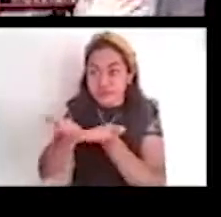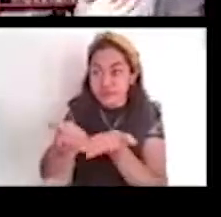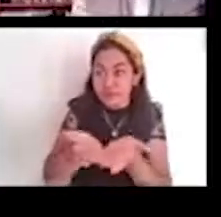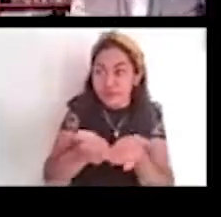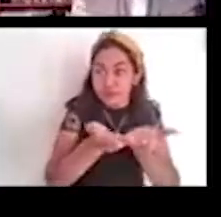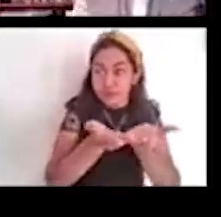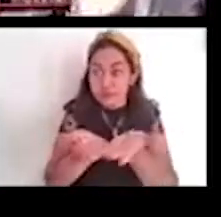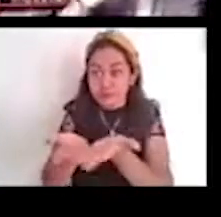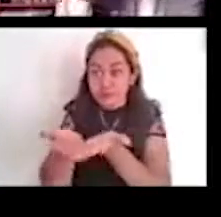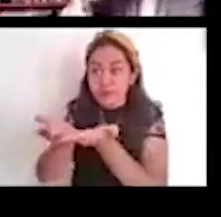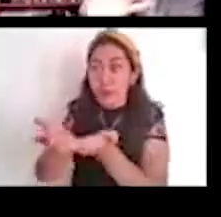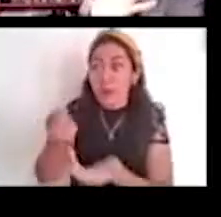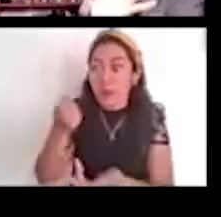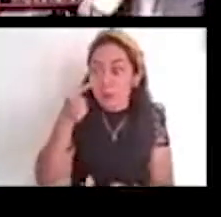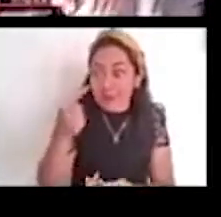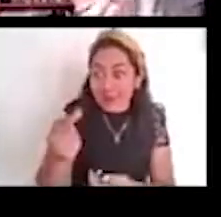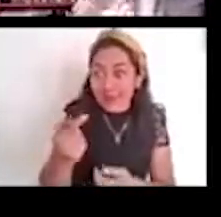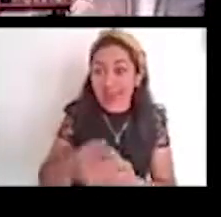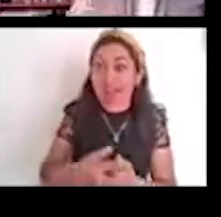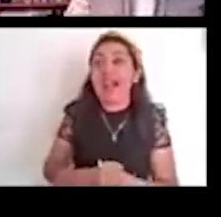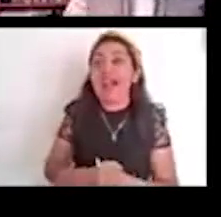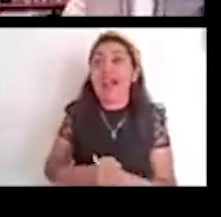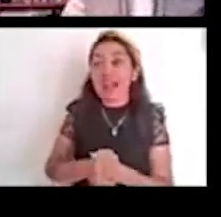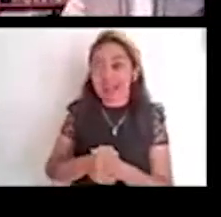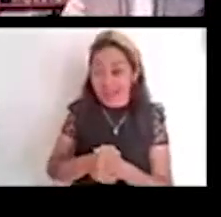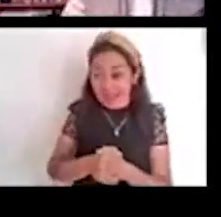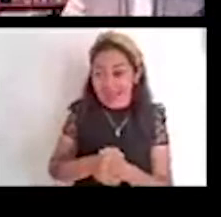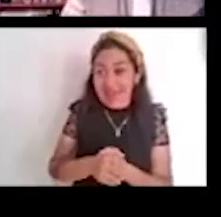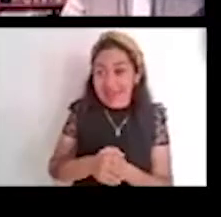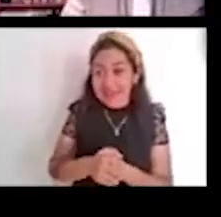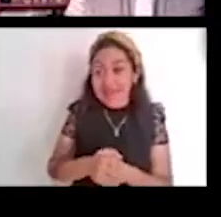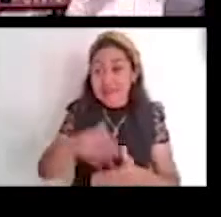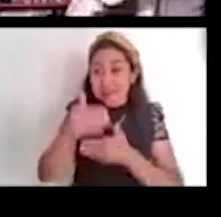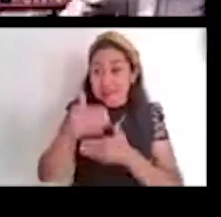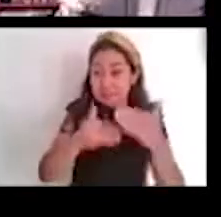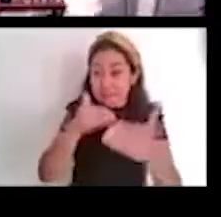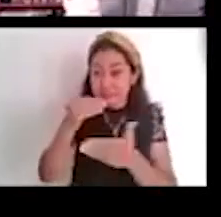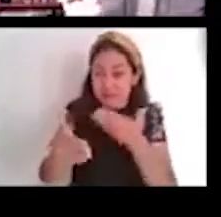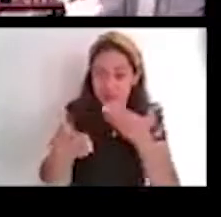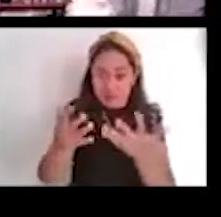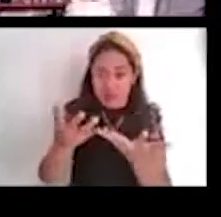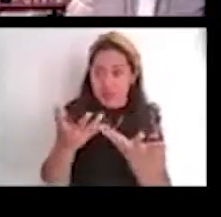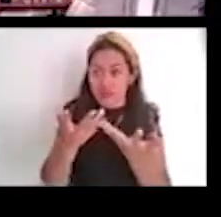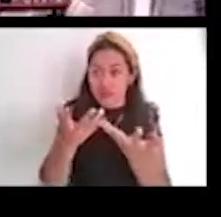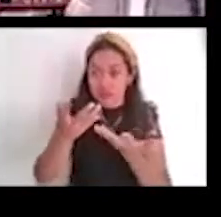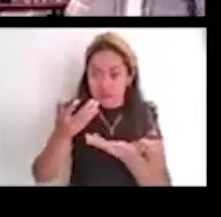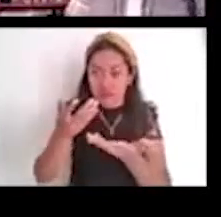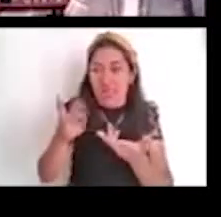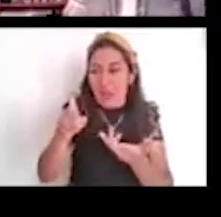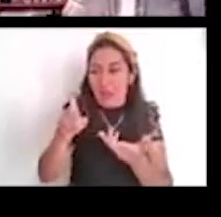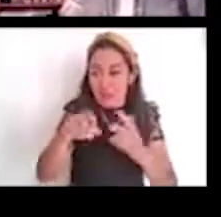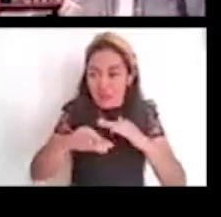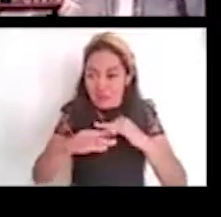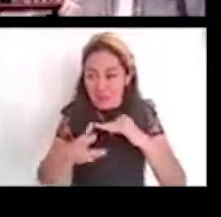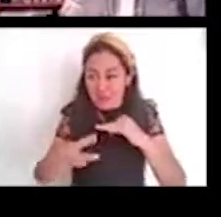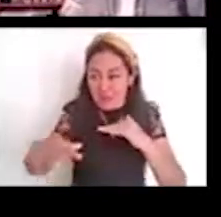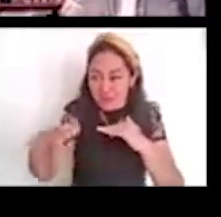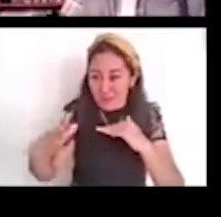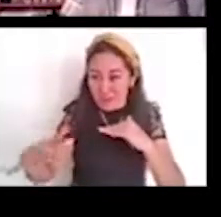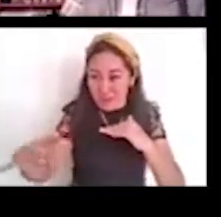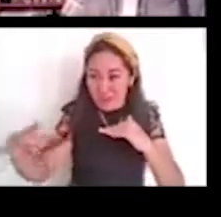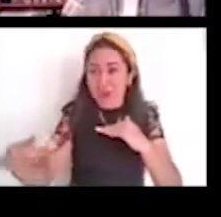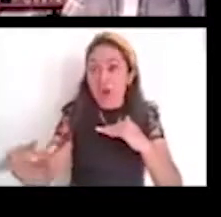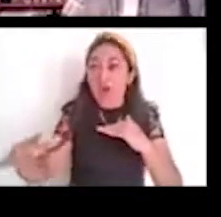muy fértil, pero con esta secuela a veces destructiva, si el agua se queda ocupando el lugar de la